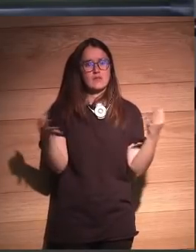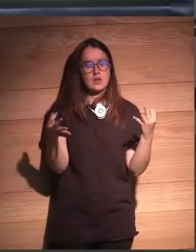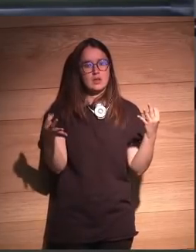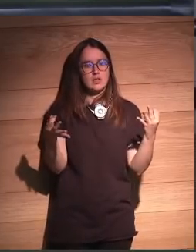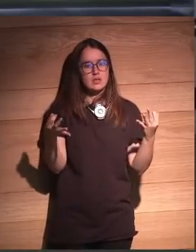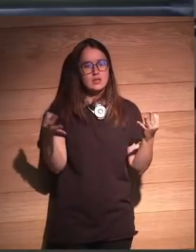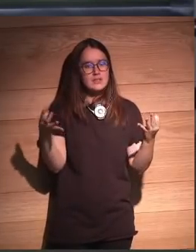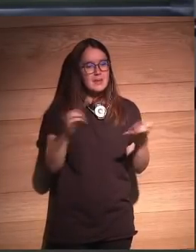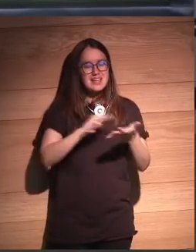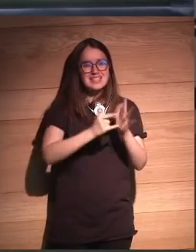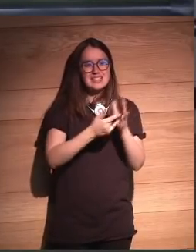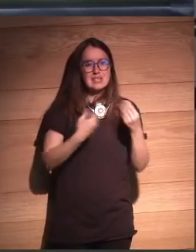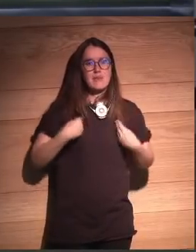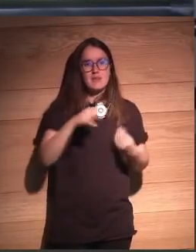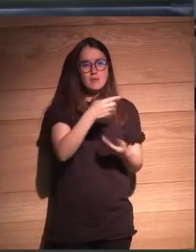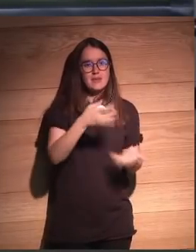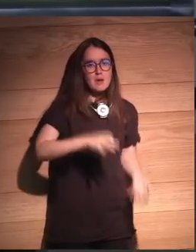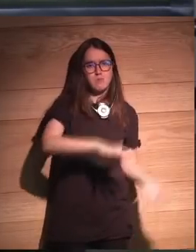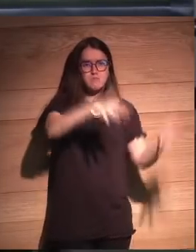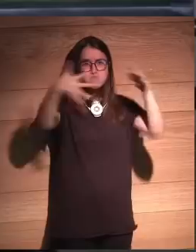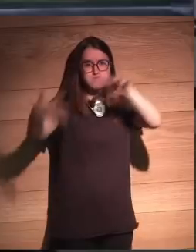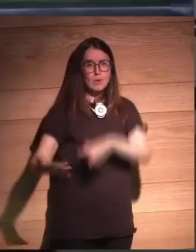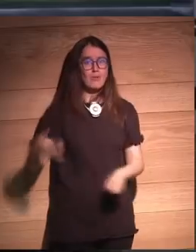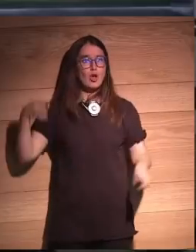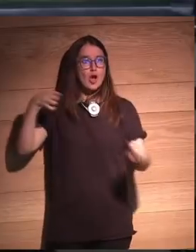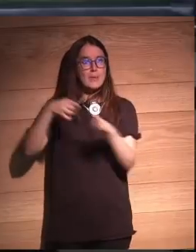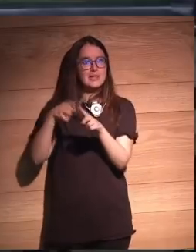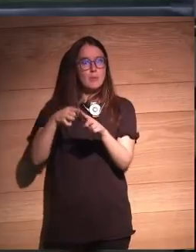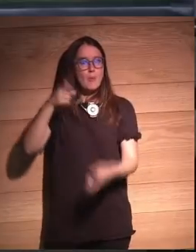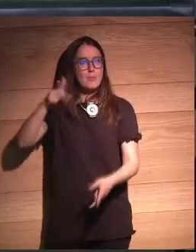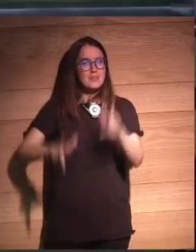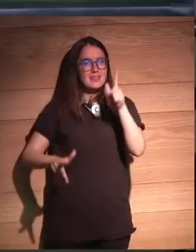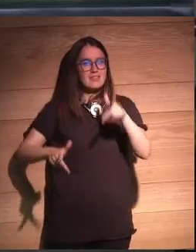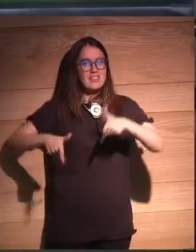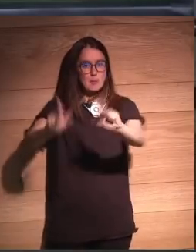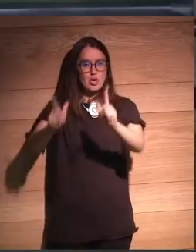de transformar el sistema de vivienda para hacerlo más democrático,